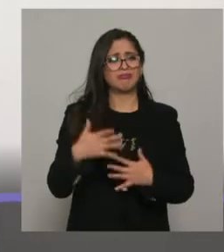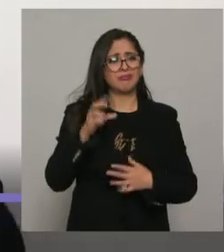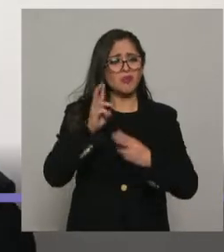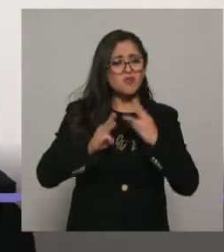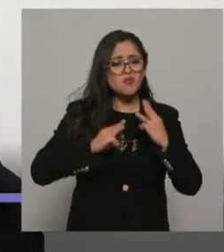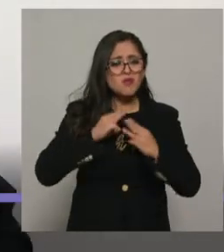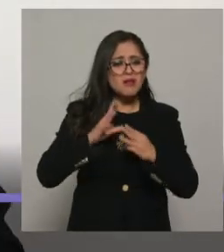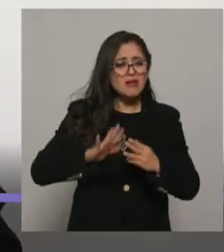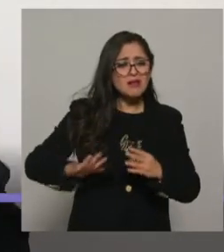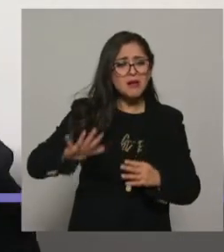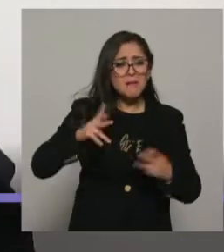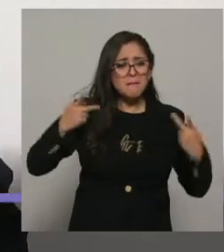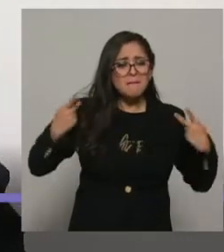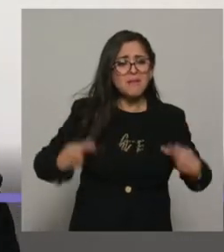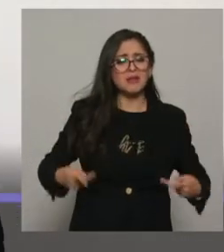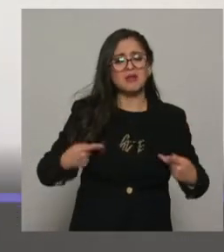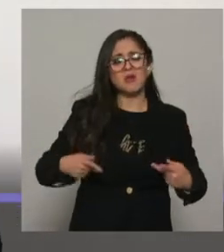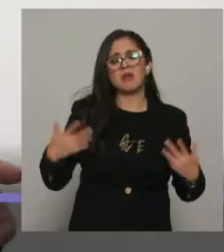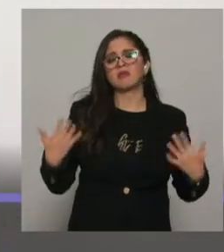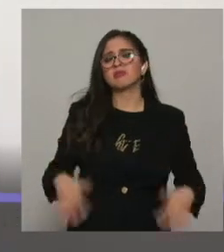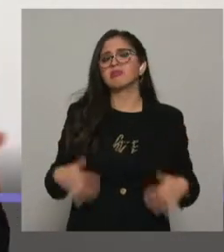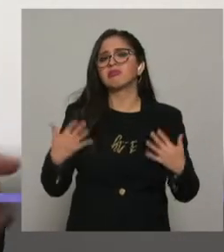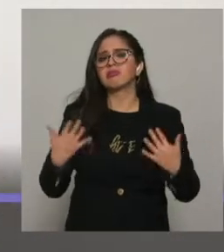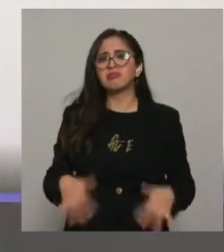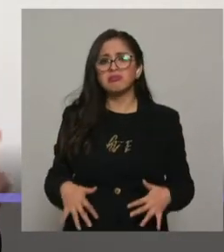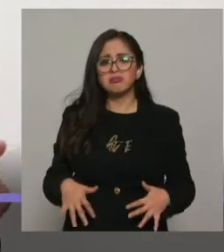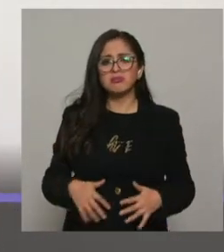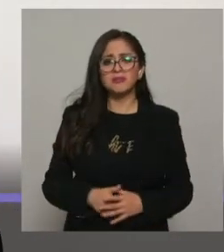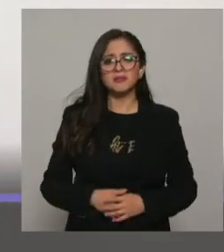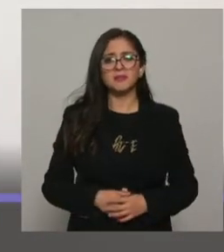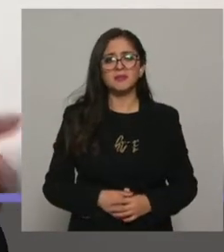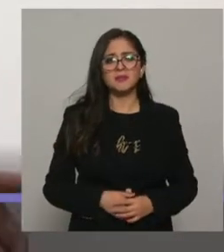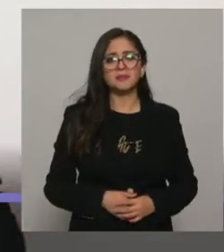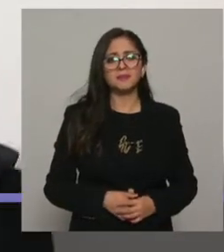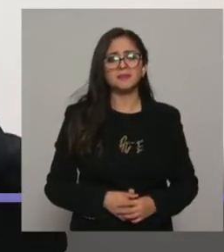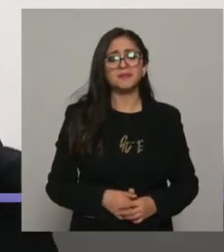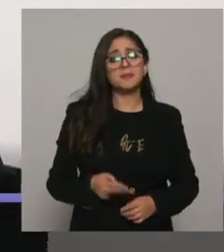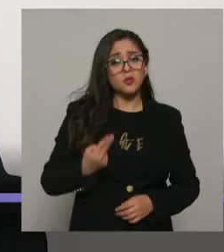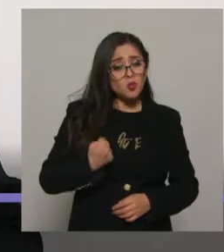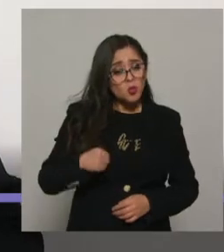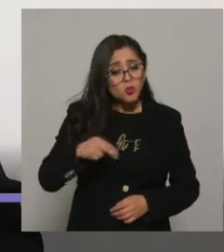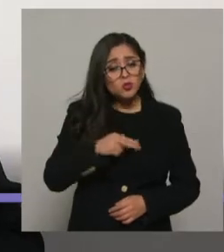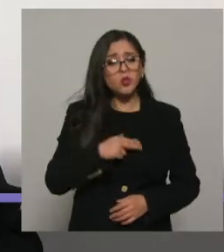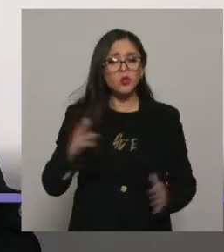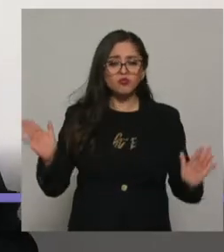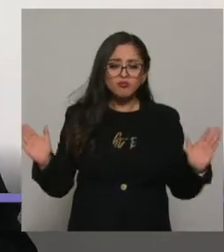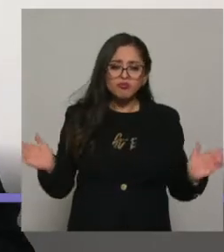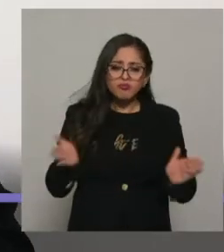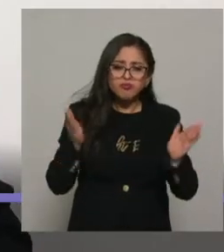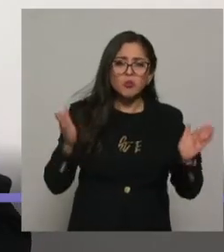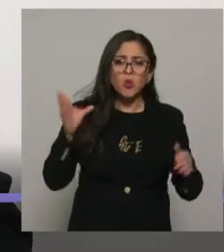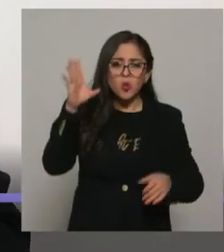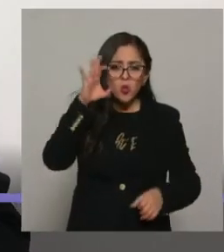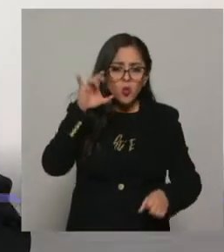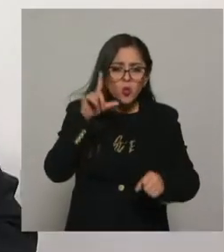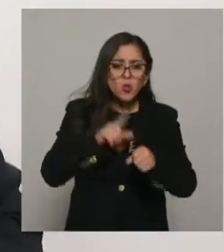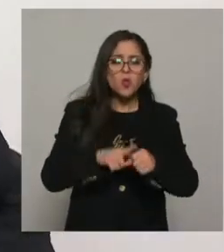nos lleva a que, pues, como promotores de la cultura, como profesores,